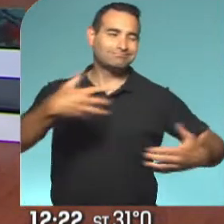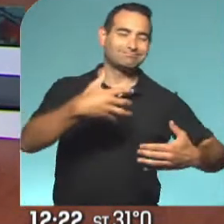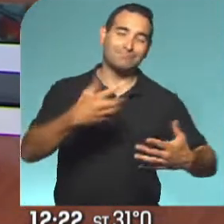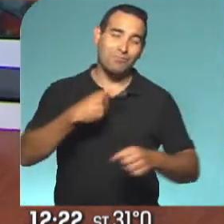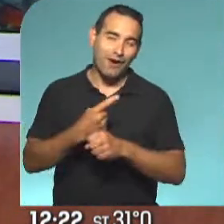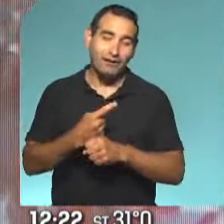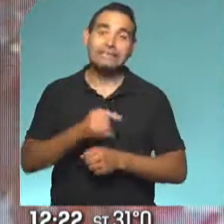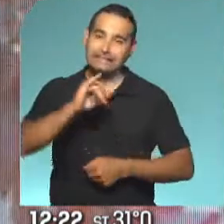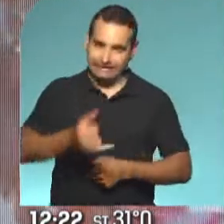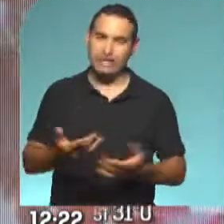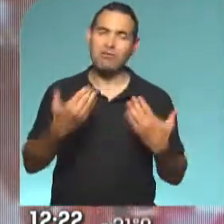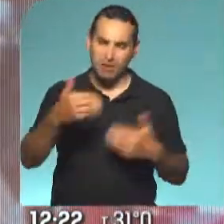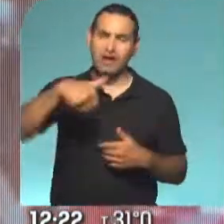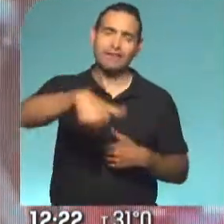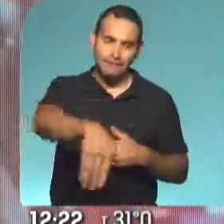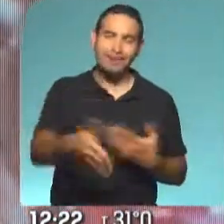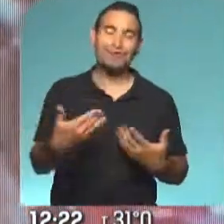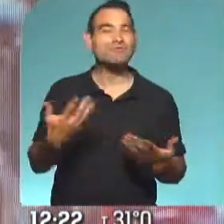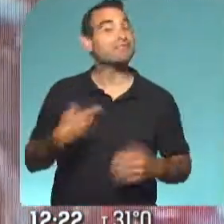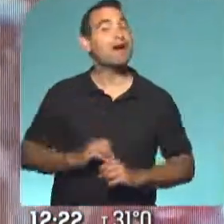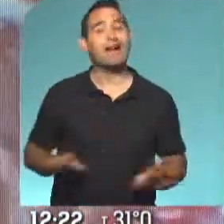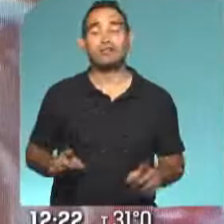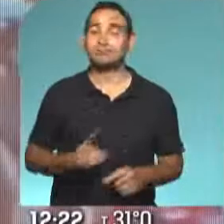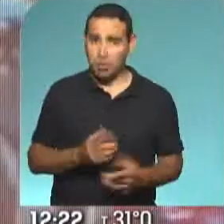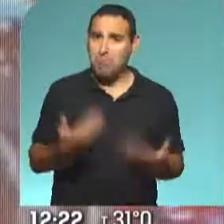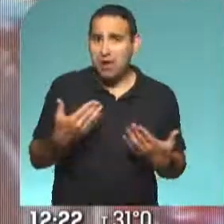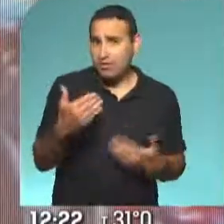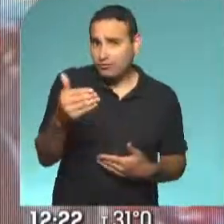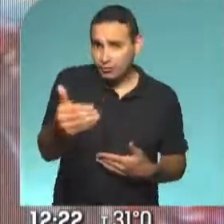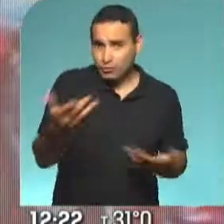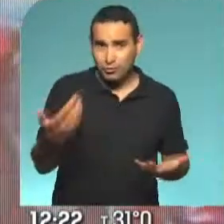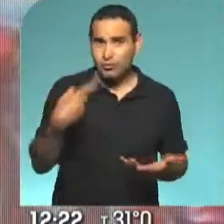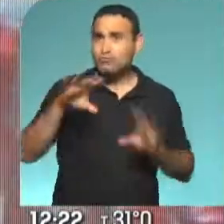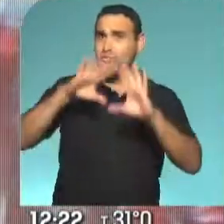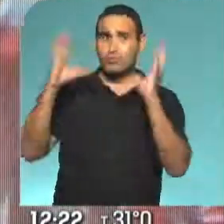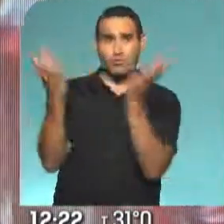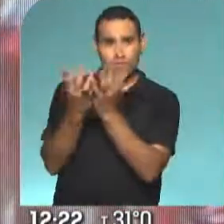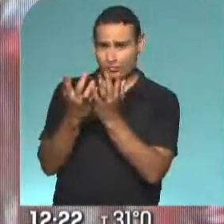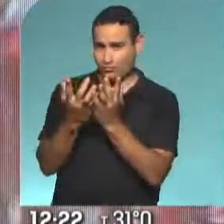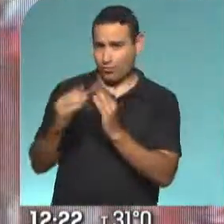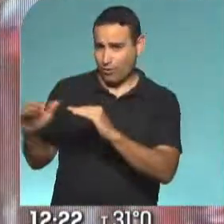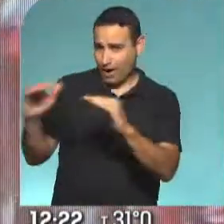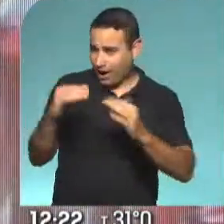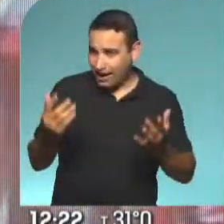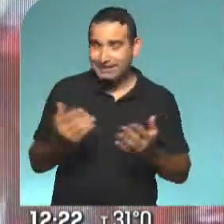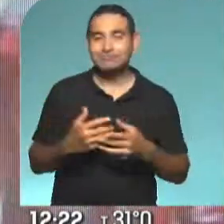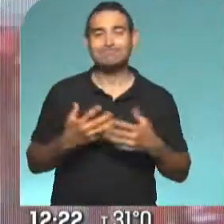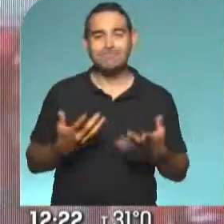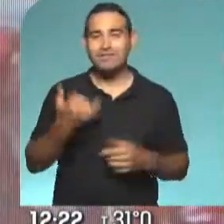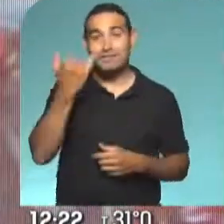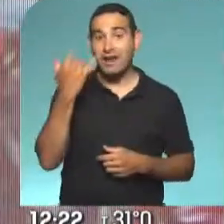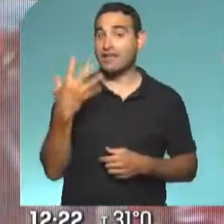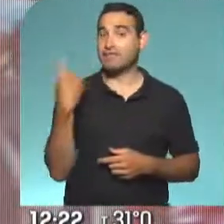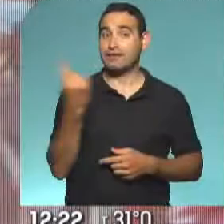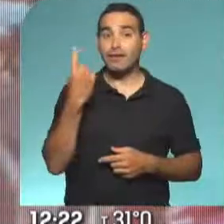pero... Se va a poder y va a pasar. Y pero está mal. Y se va a poder y va a pasar, porque lo vimos en todos lados del mundo donde sucede esto. El tema es que ya los dirigentes del